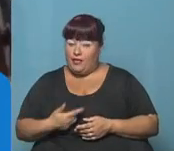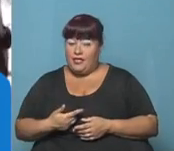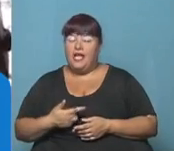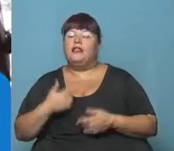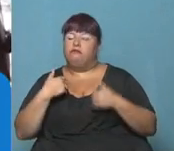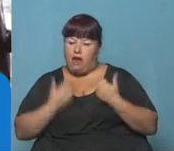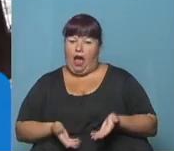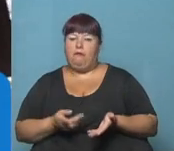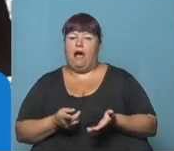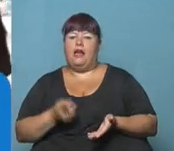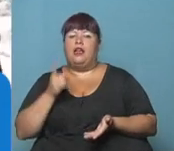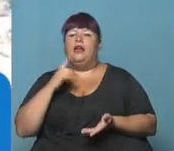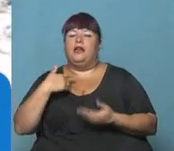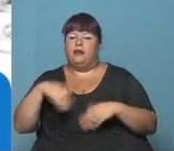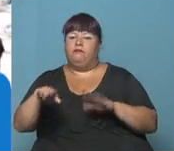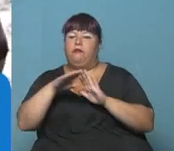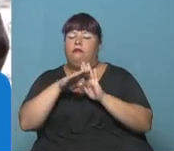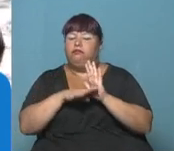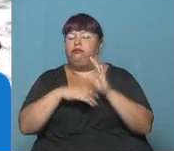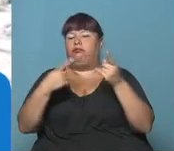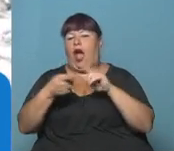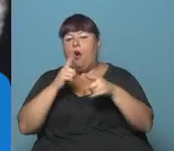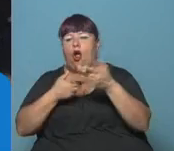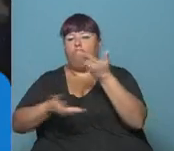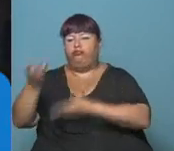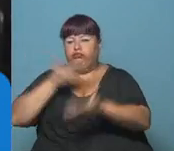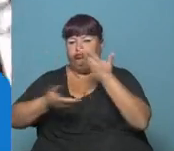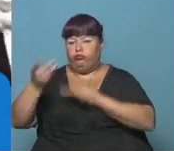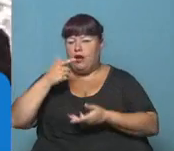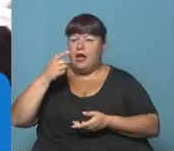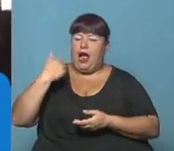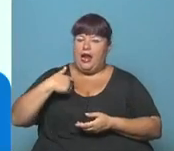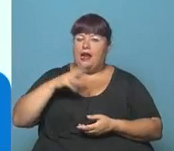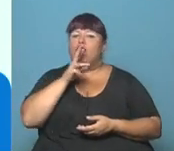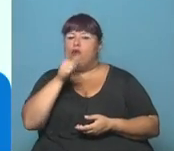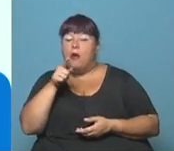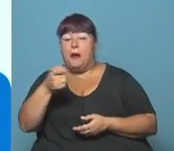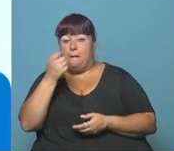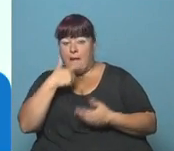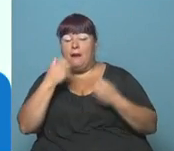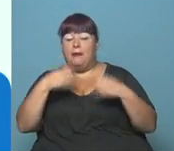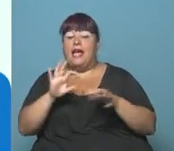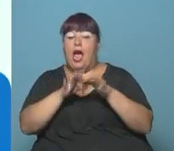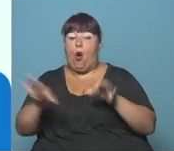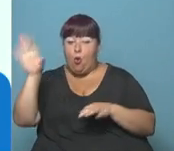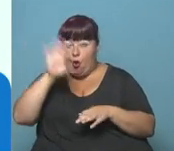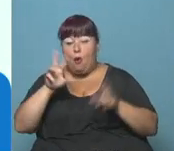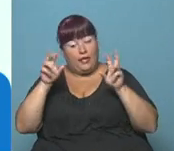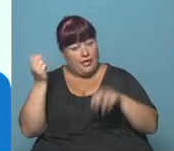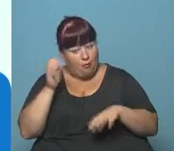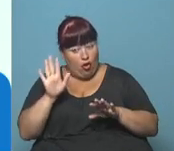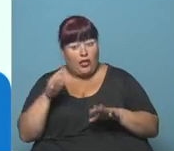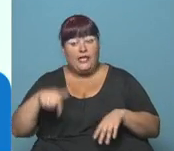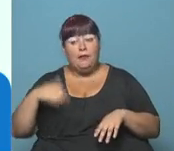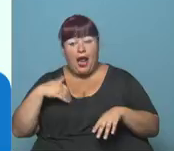estar dispuestos a establecer una amplia agenda de cooperación entre ambos países. De esta manera, Mauricio Macri estrena en Europa, y es un tema importante para